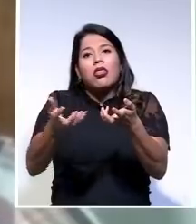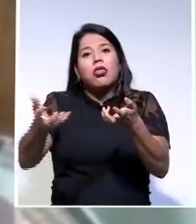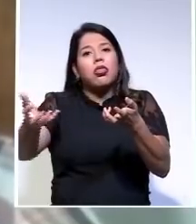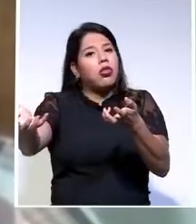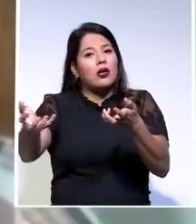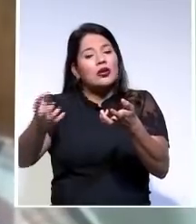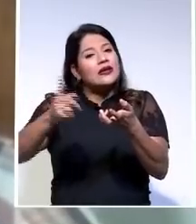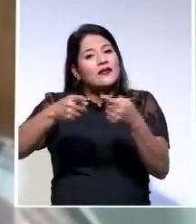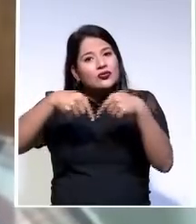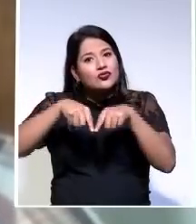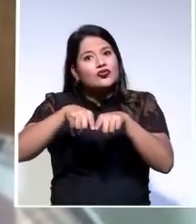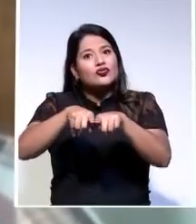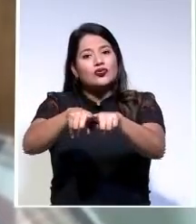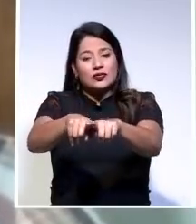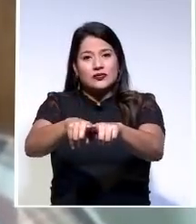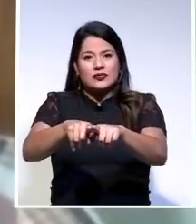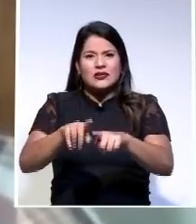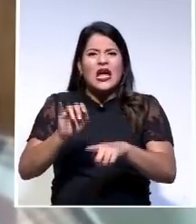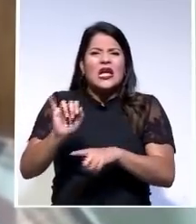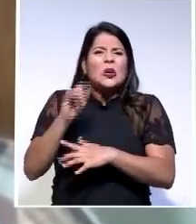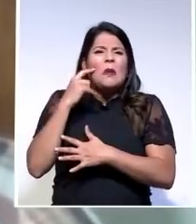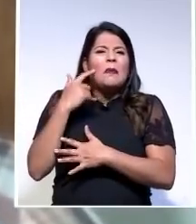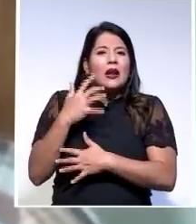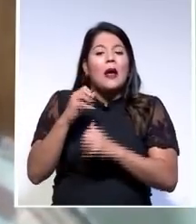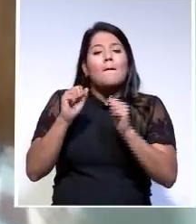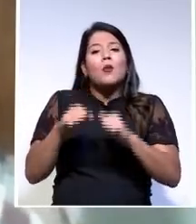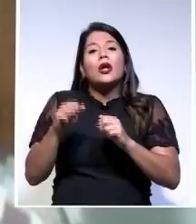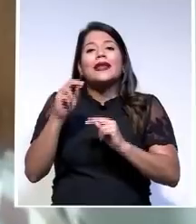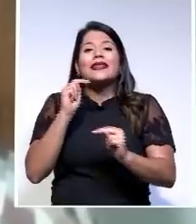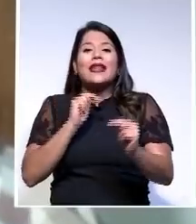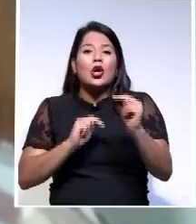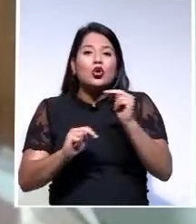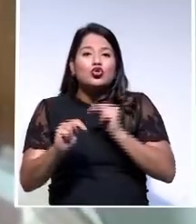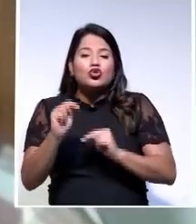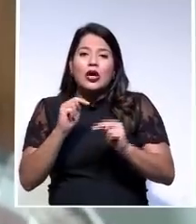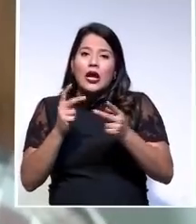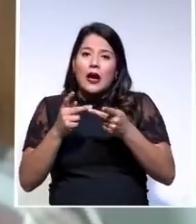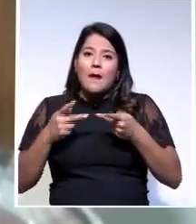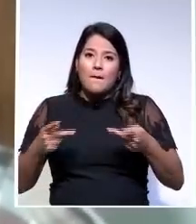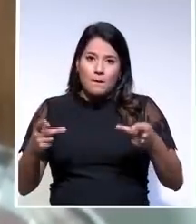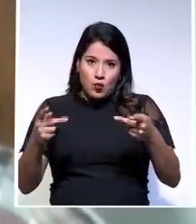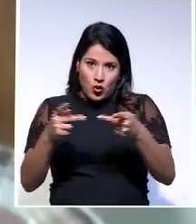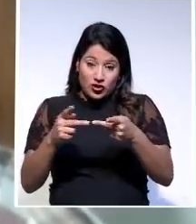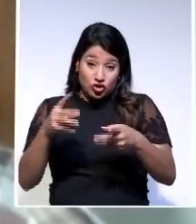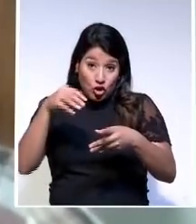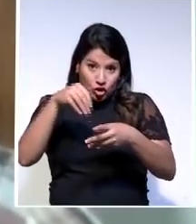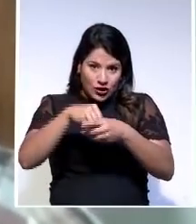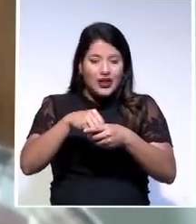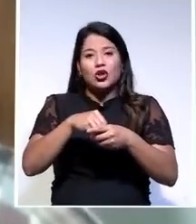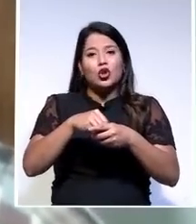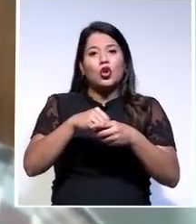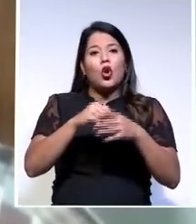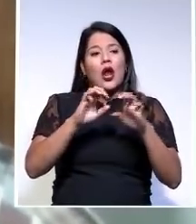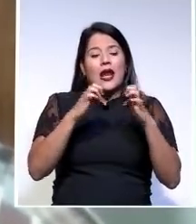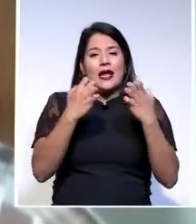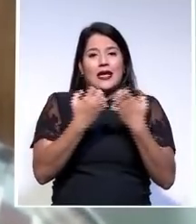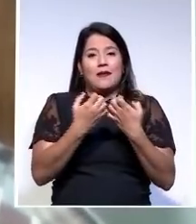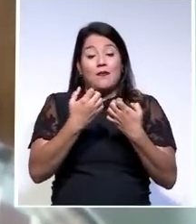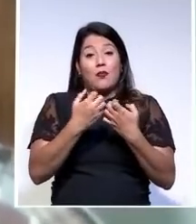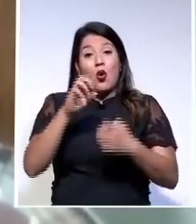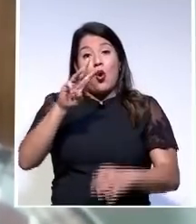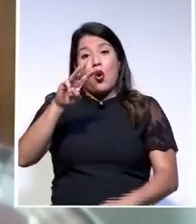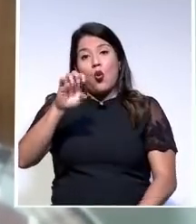de negociar puestos o negociar un cupo dentro de la campaña de don Wilmer Ramos, que parece ser que es